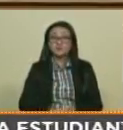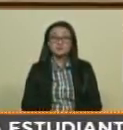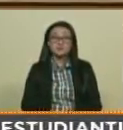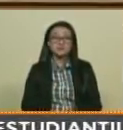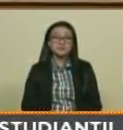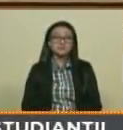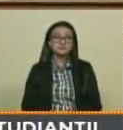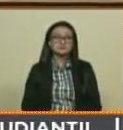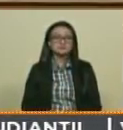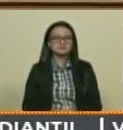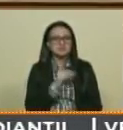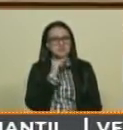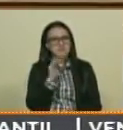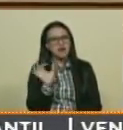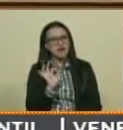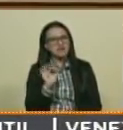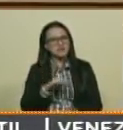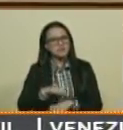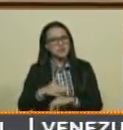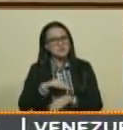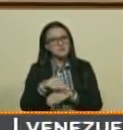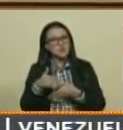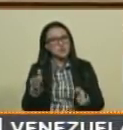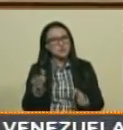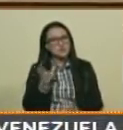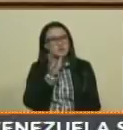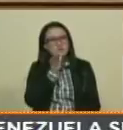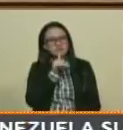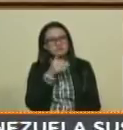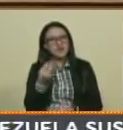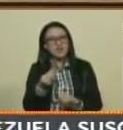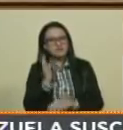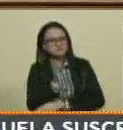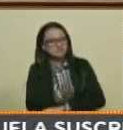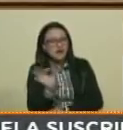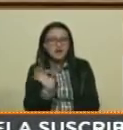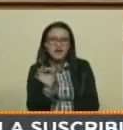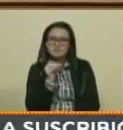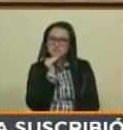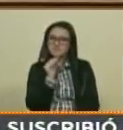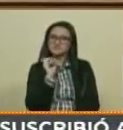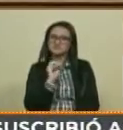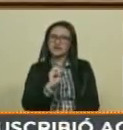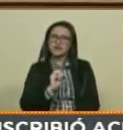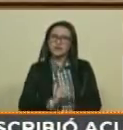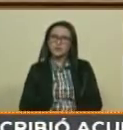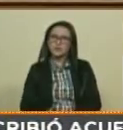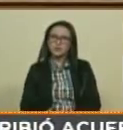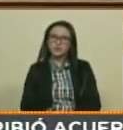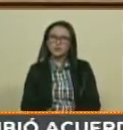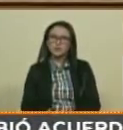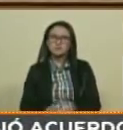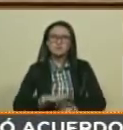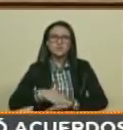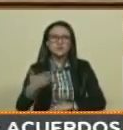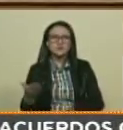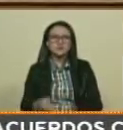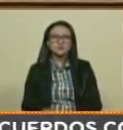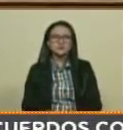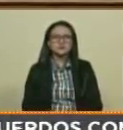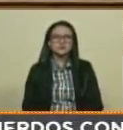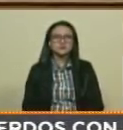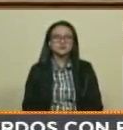¿Por qué no hubo nada? Yo me refiero a impulso procesal, ¿verdad? Porque